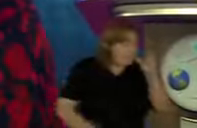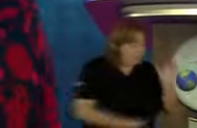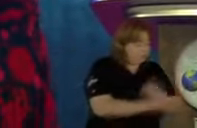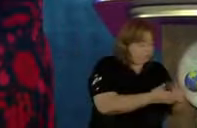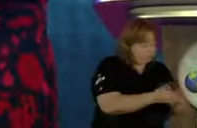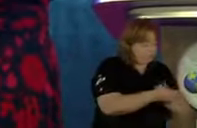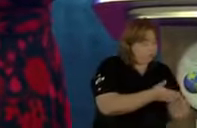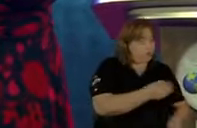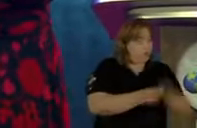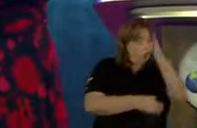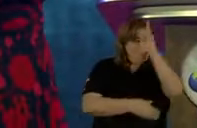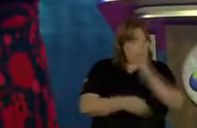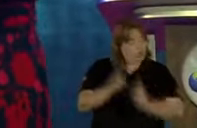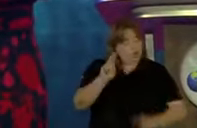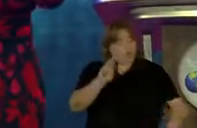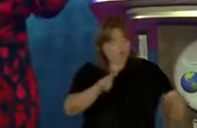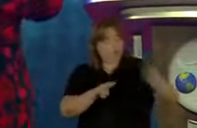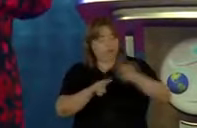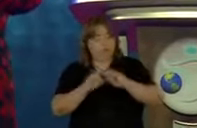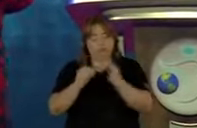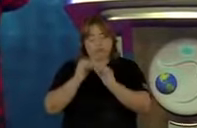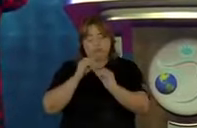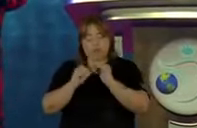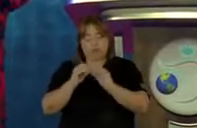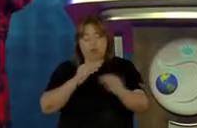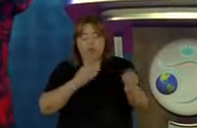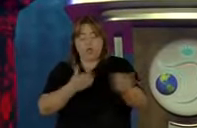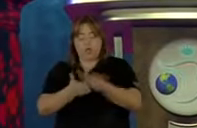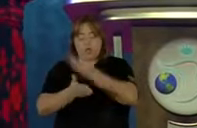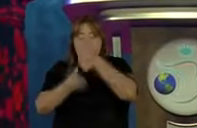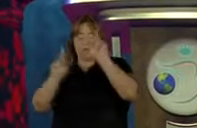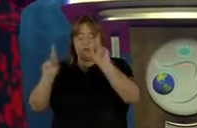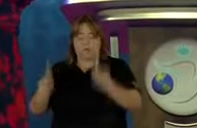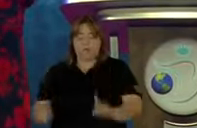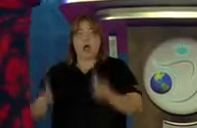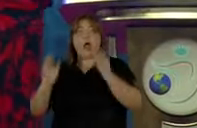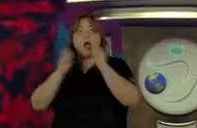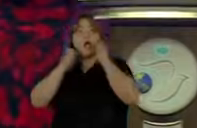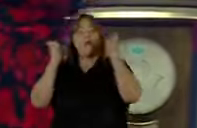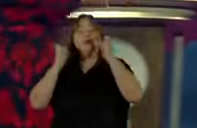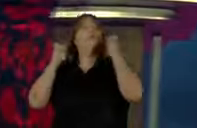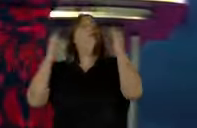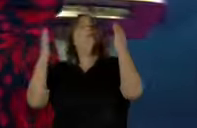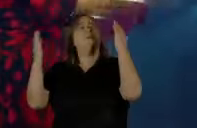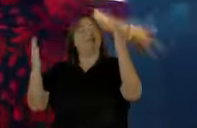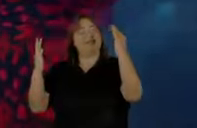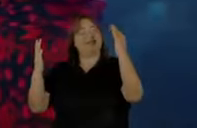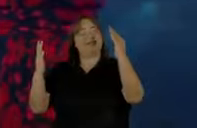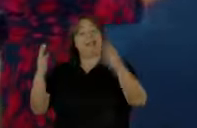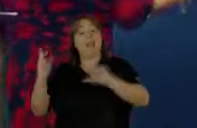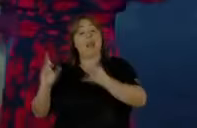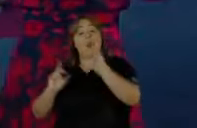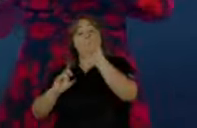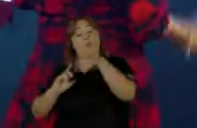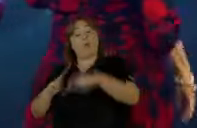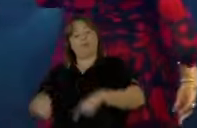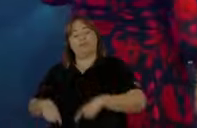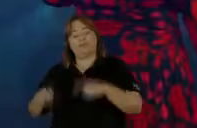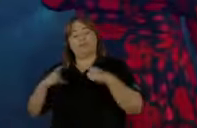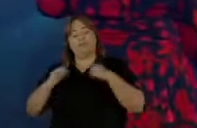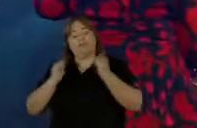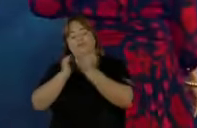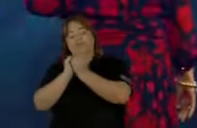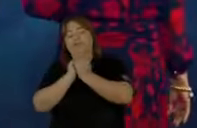Señor lo restaura, lo hace una nueva criatura, aleluya, y lo hace habitar en familia.